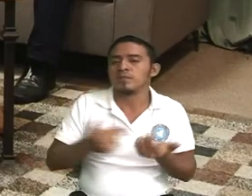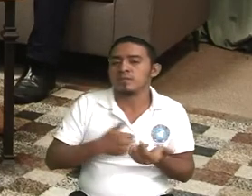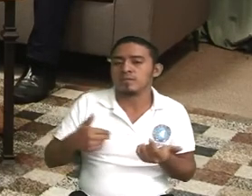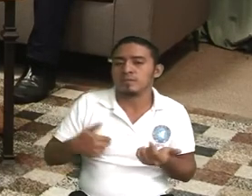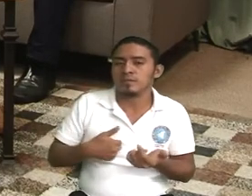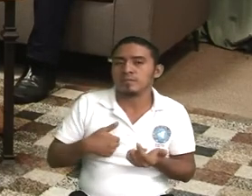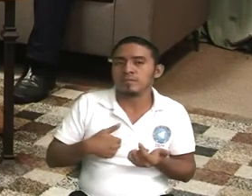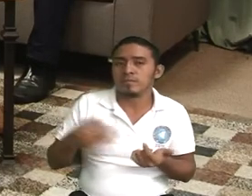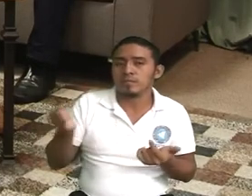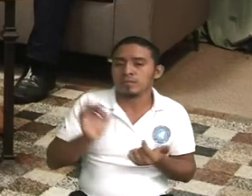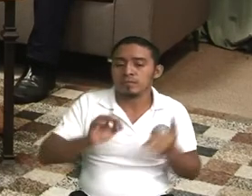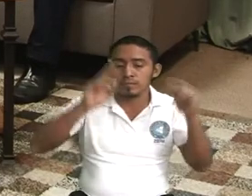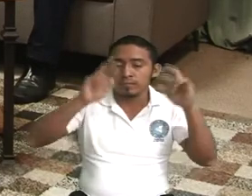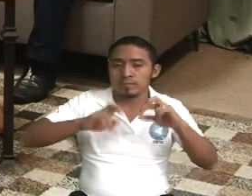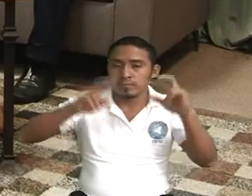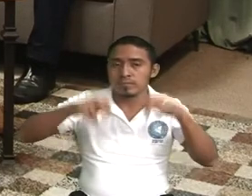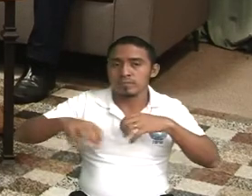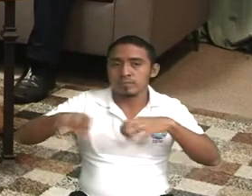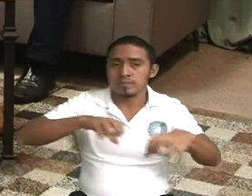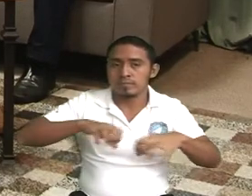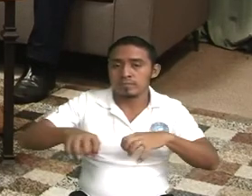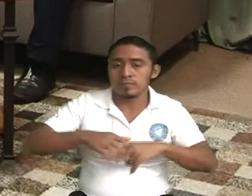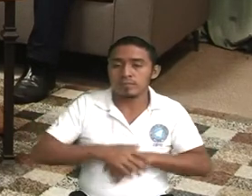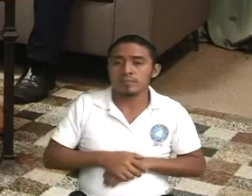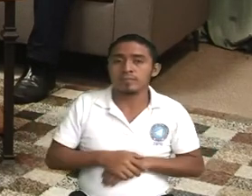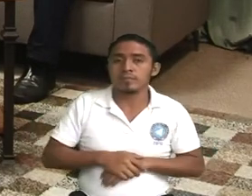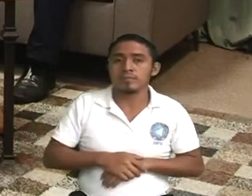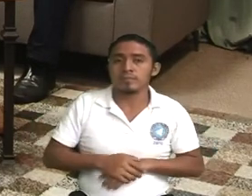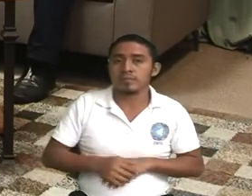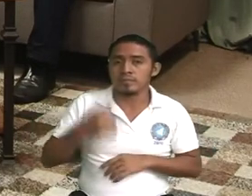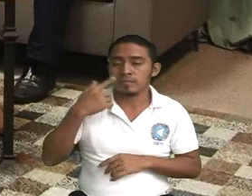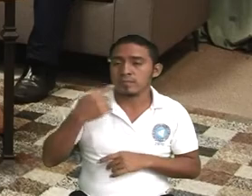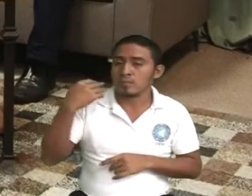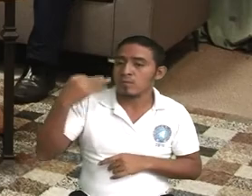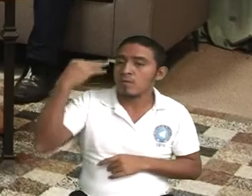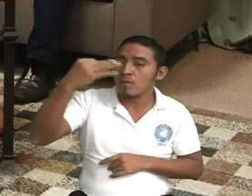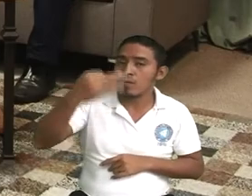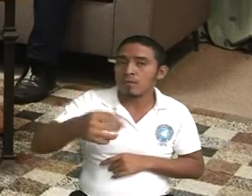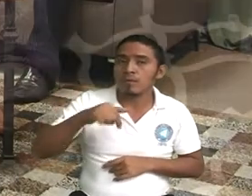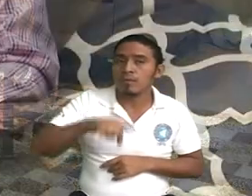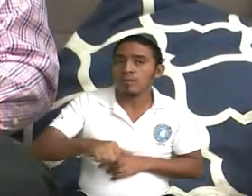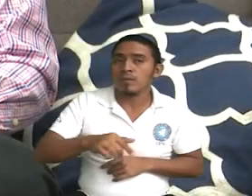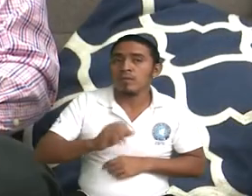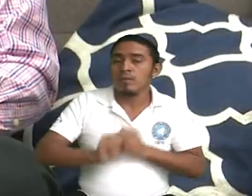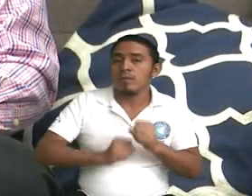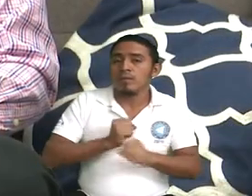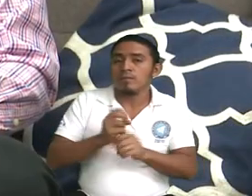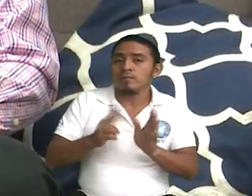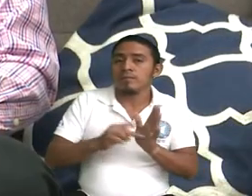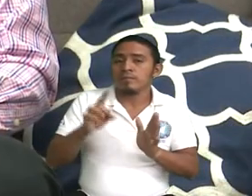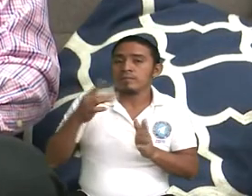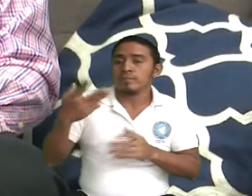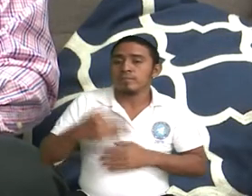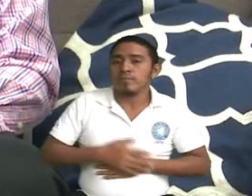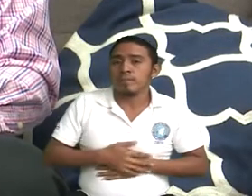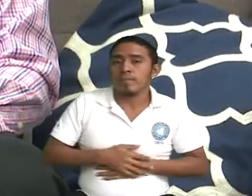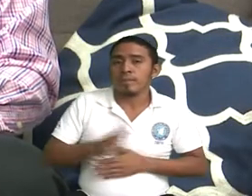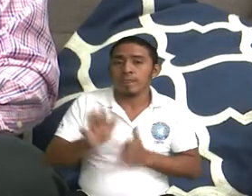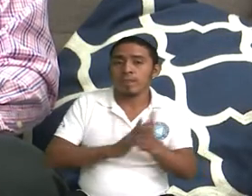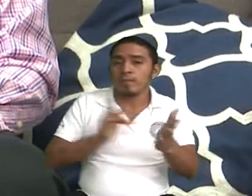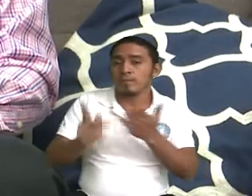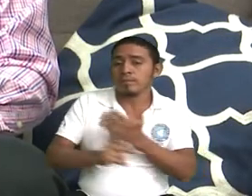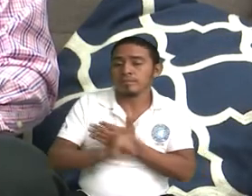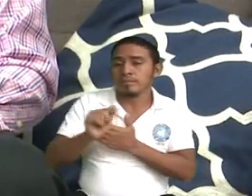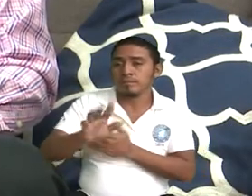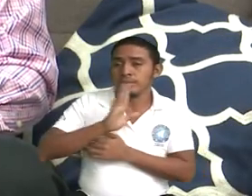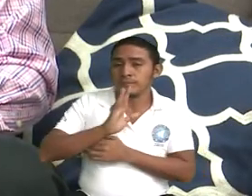significado de modo general las evaluaciones de las actividades ya realizadas y conocer las proyecciones a partir del año 2019. Nosotros en su programa desde